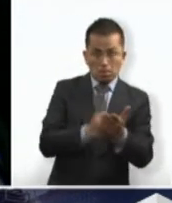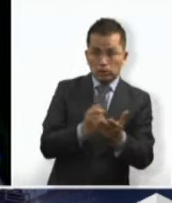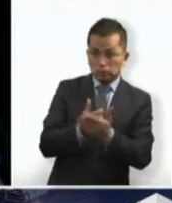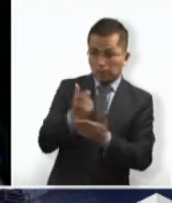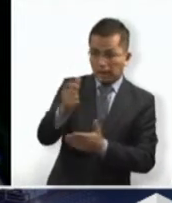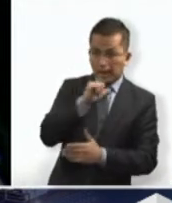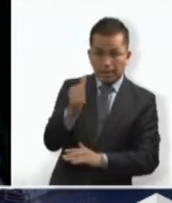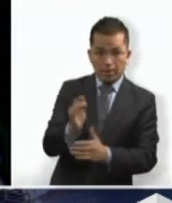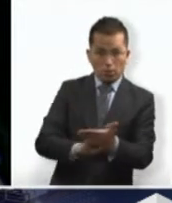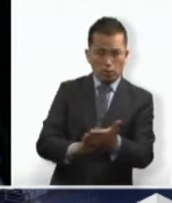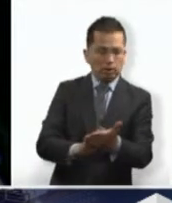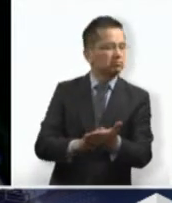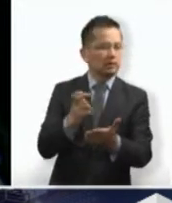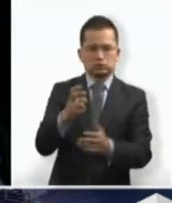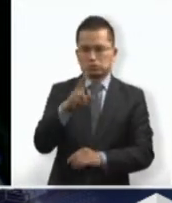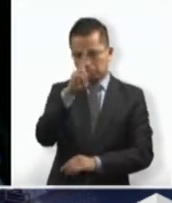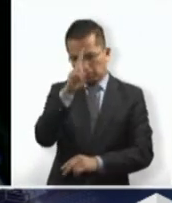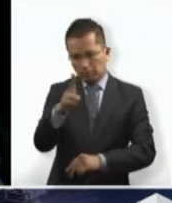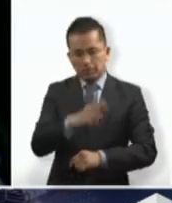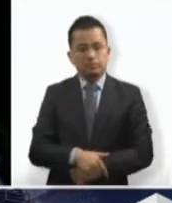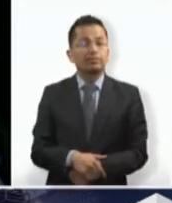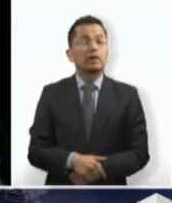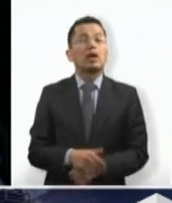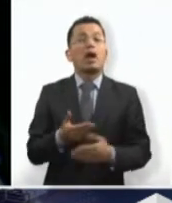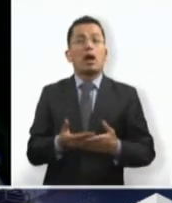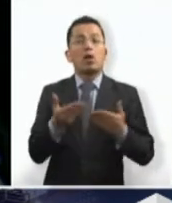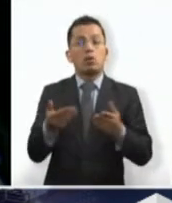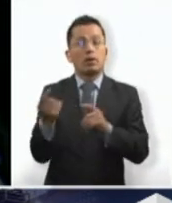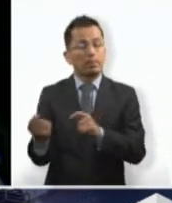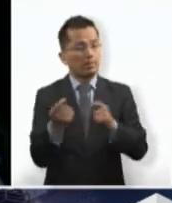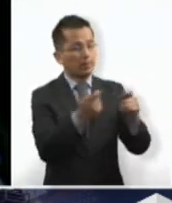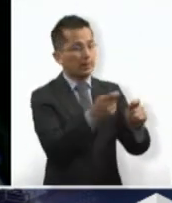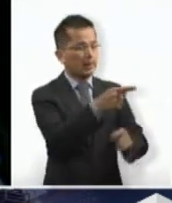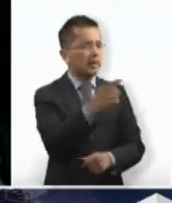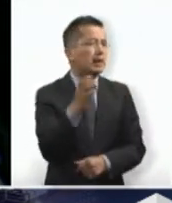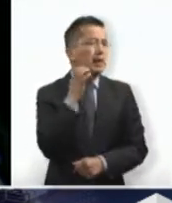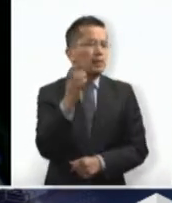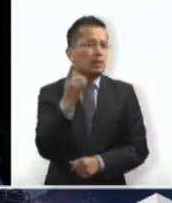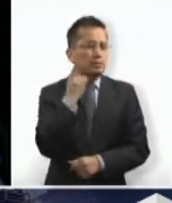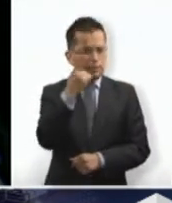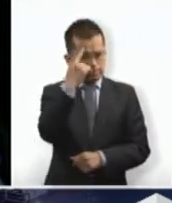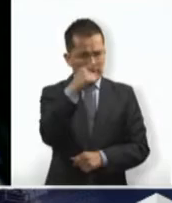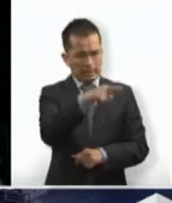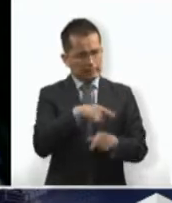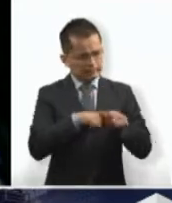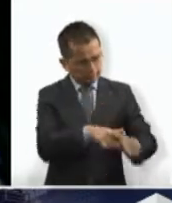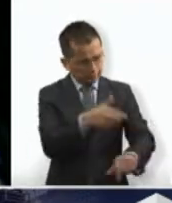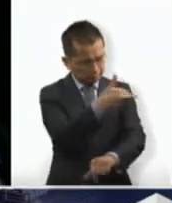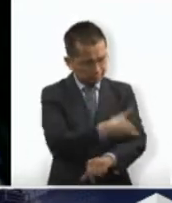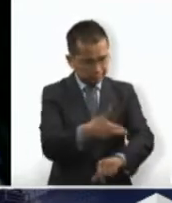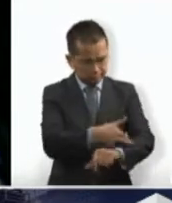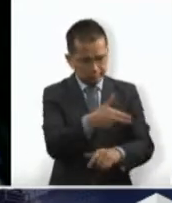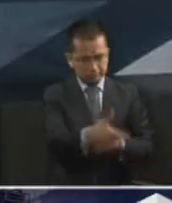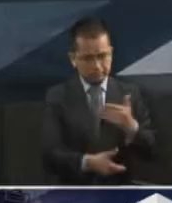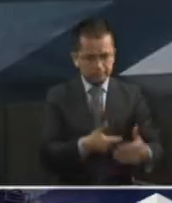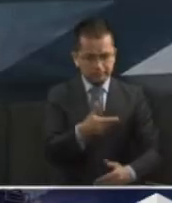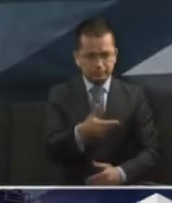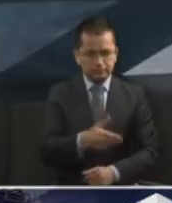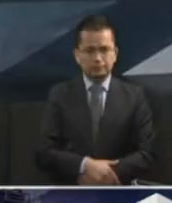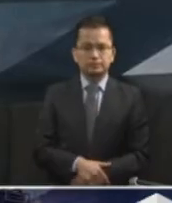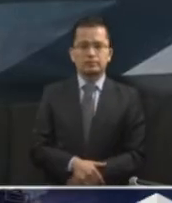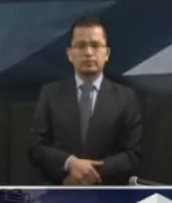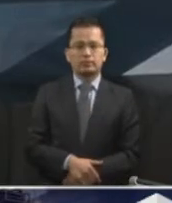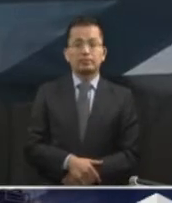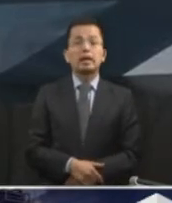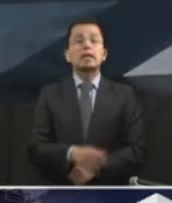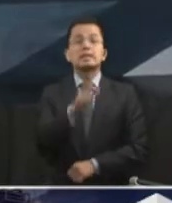de impuestos. Se remite a la Cámara de Diputados para los efectos constitucionales. Que también